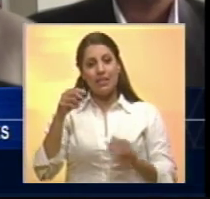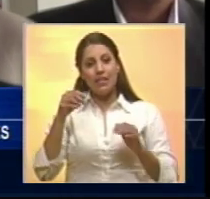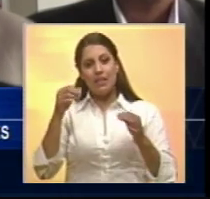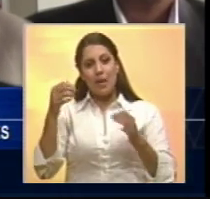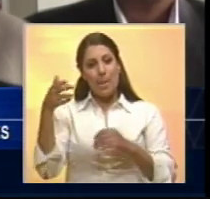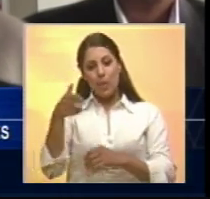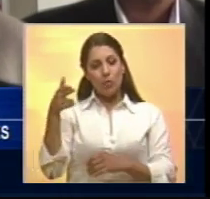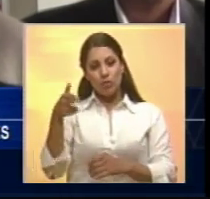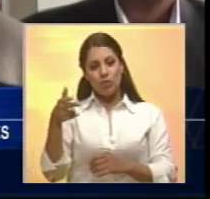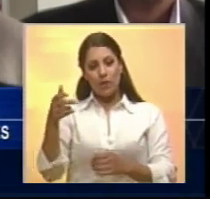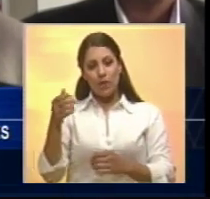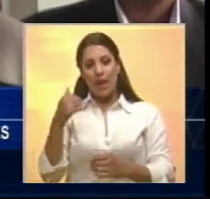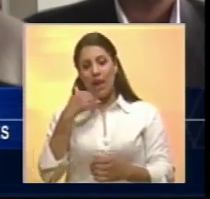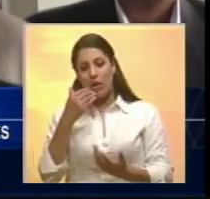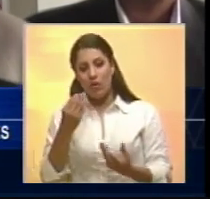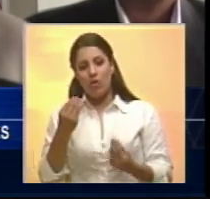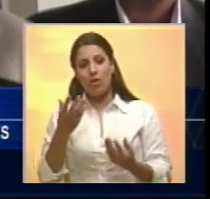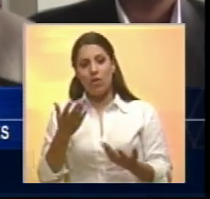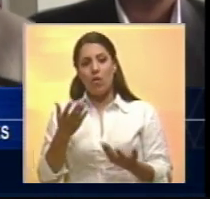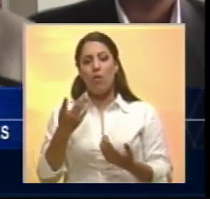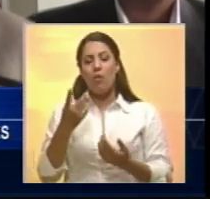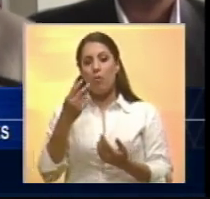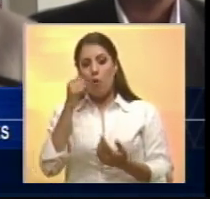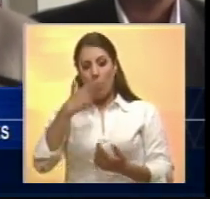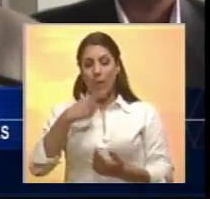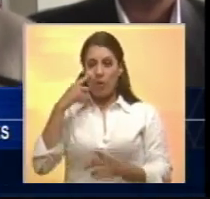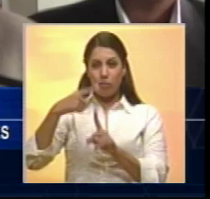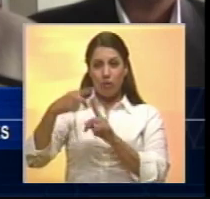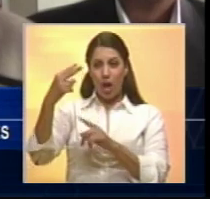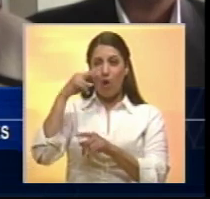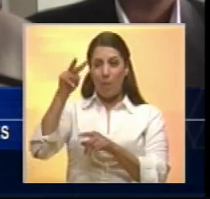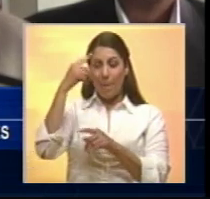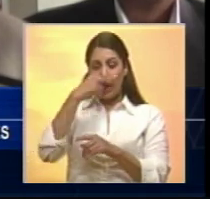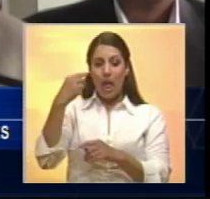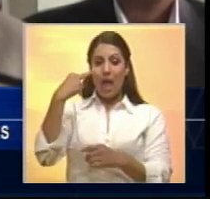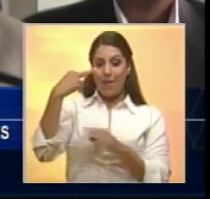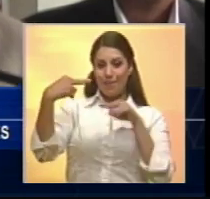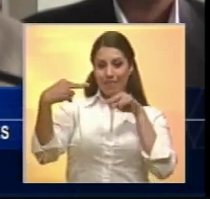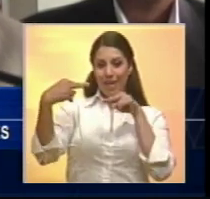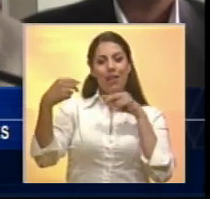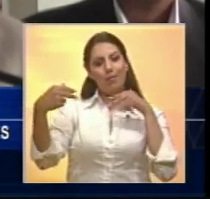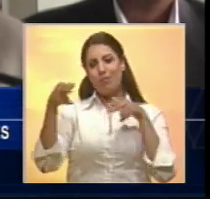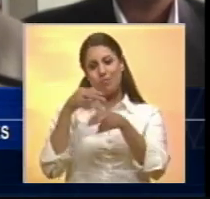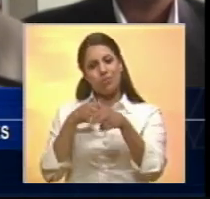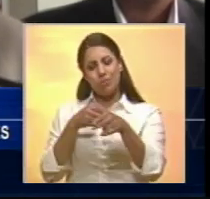cegarle la vida, efectuándole varios disparos y dejándolo